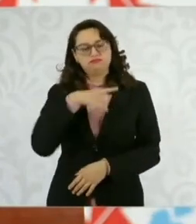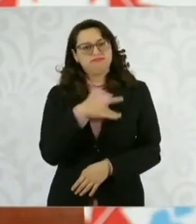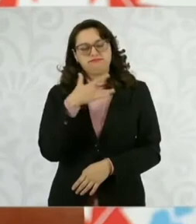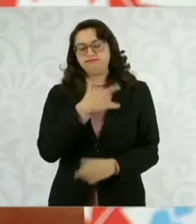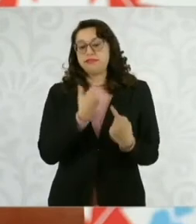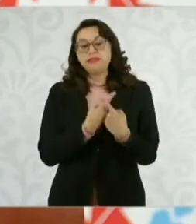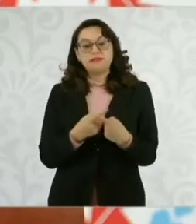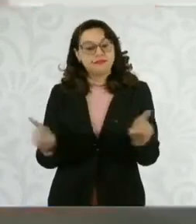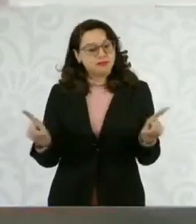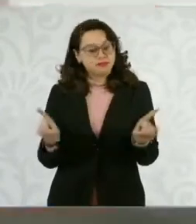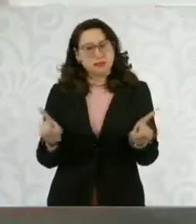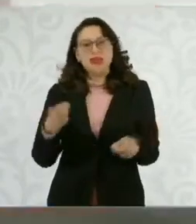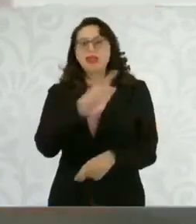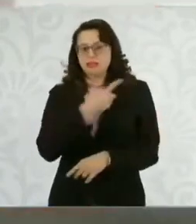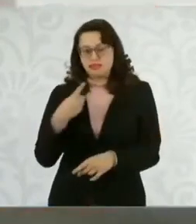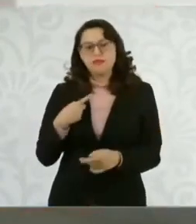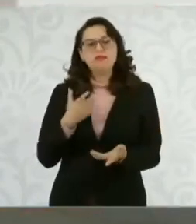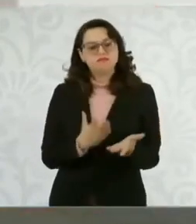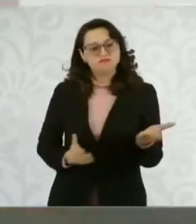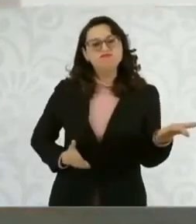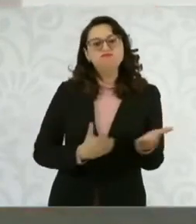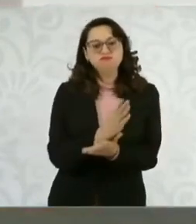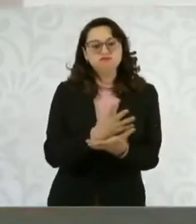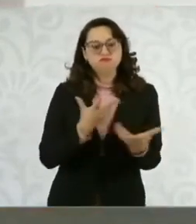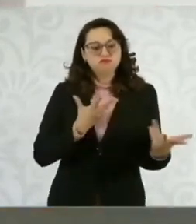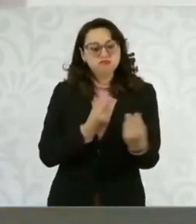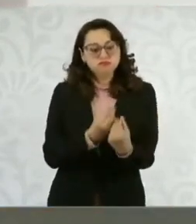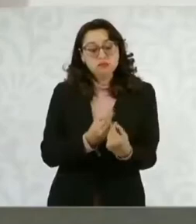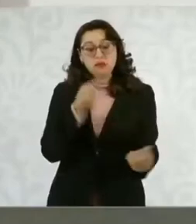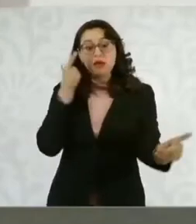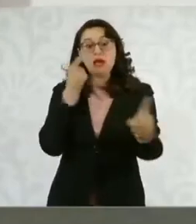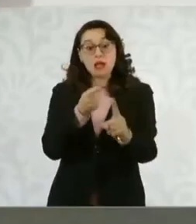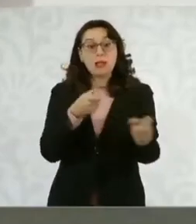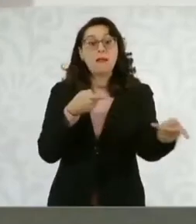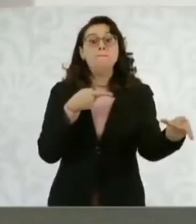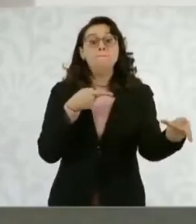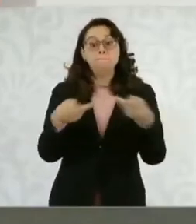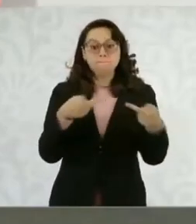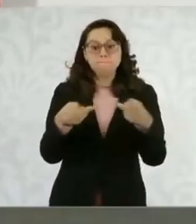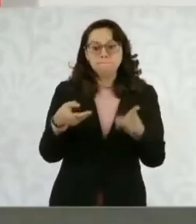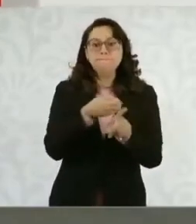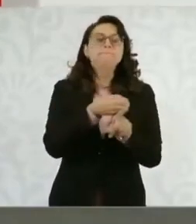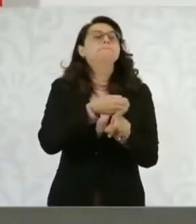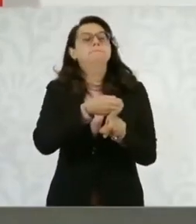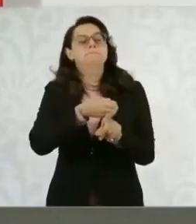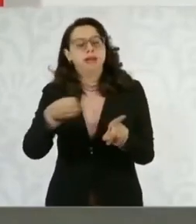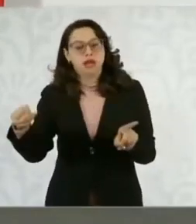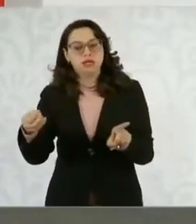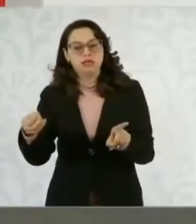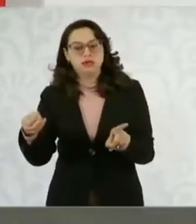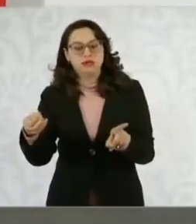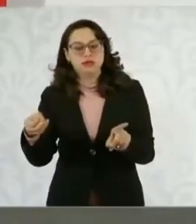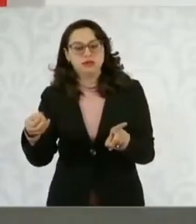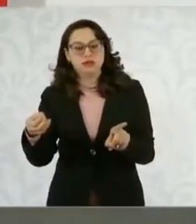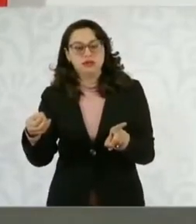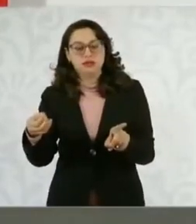como eje central de la planeación y que no se confunda con